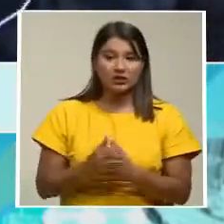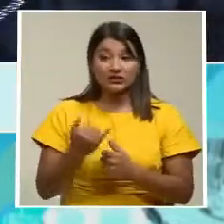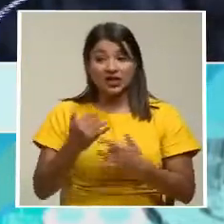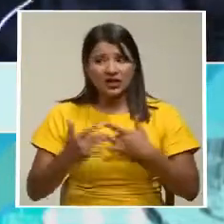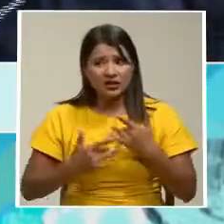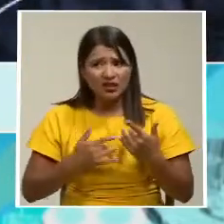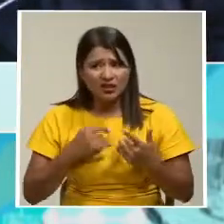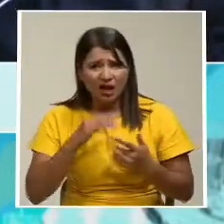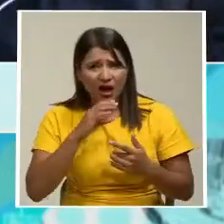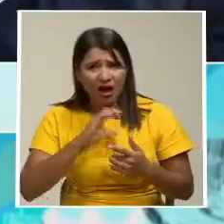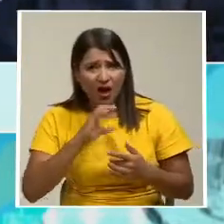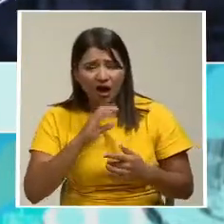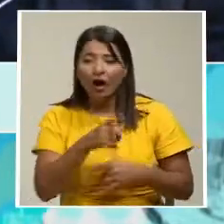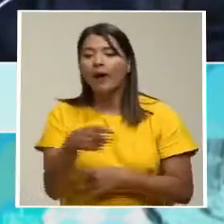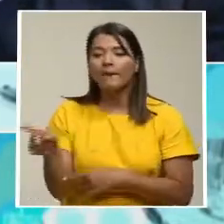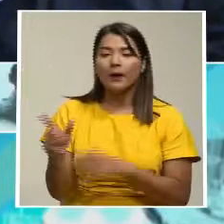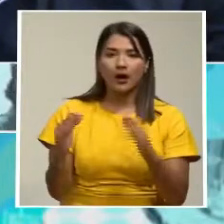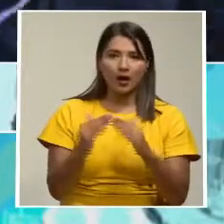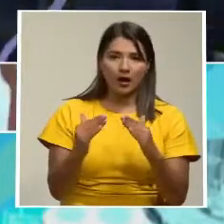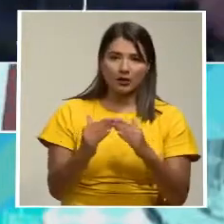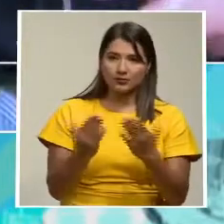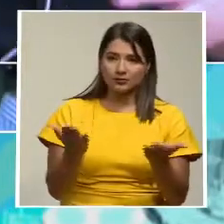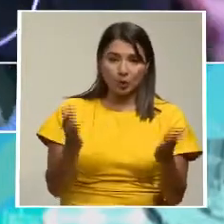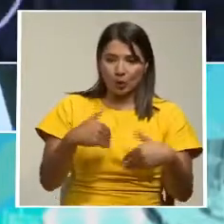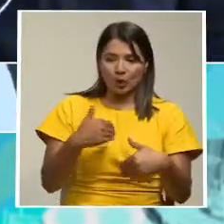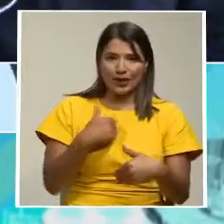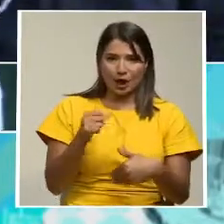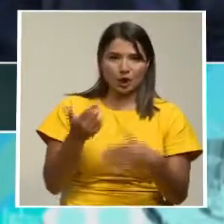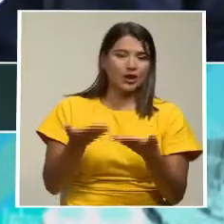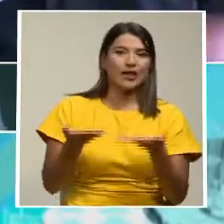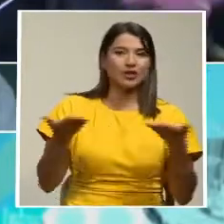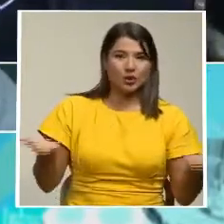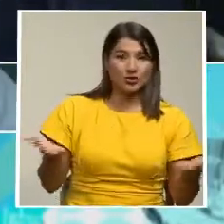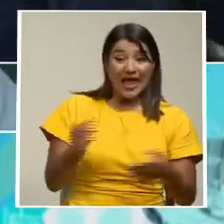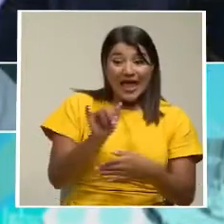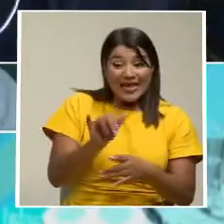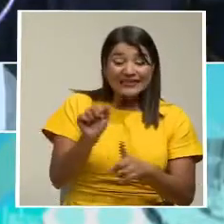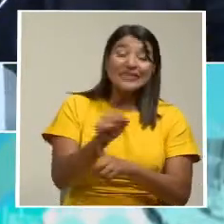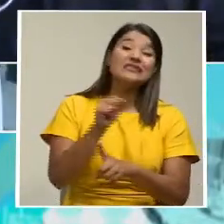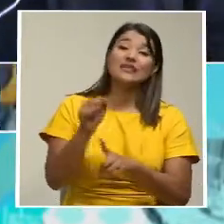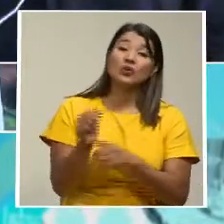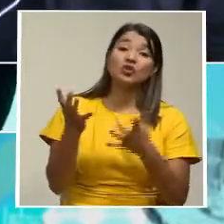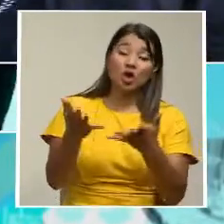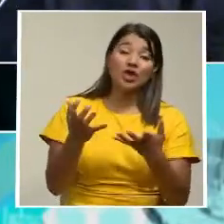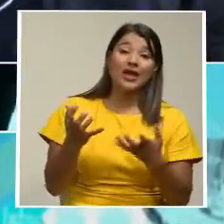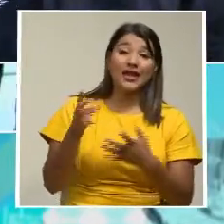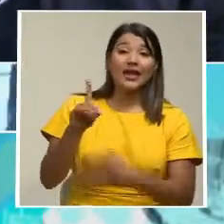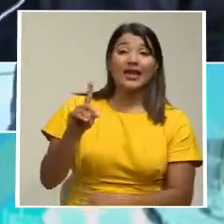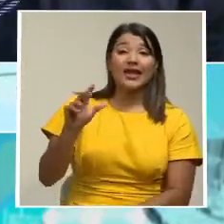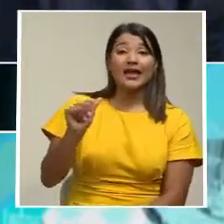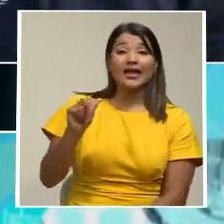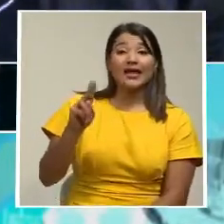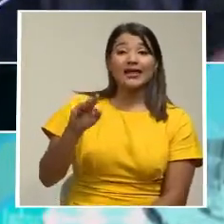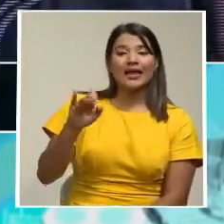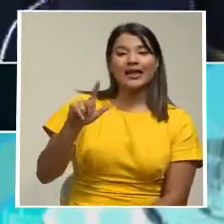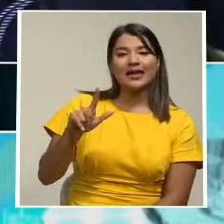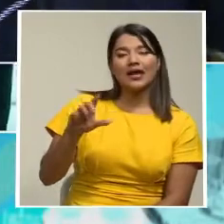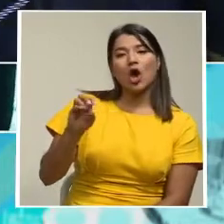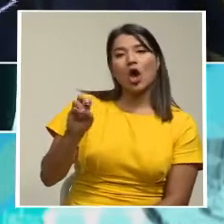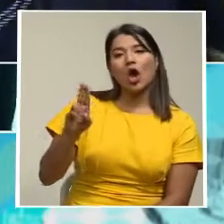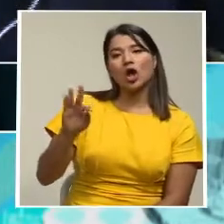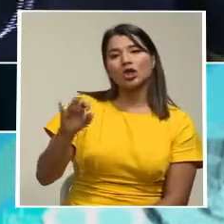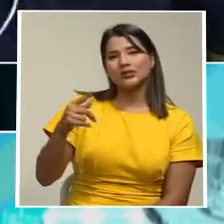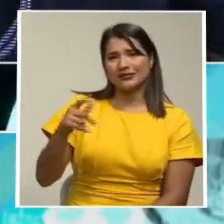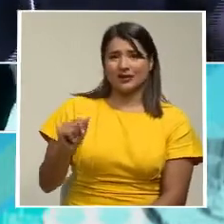Daniel Ortega ha convertido, que ha hundido en la miseria, es en la que además él quiere venderse al mundo como un país